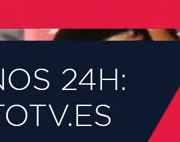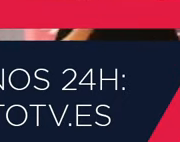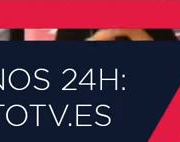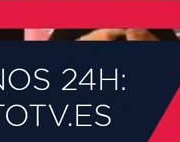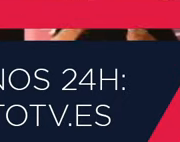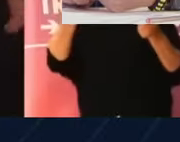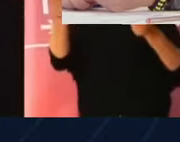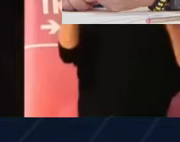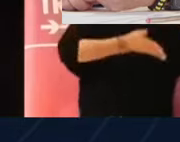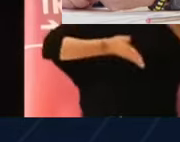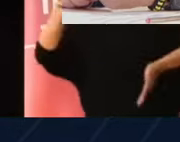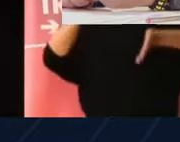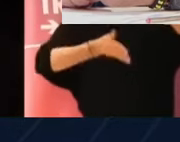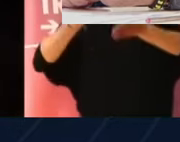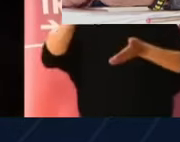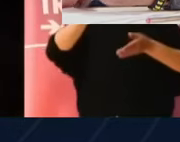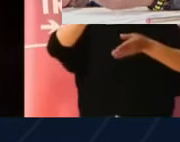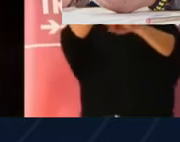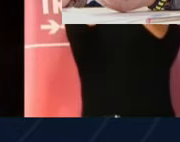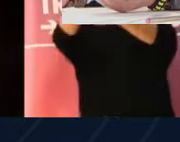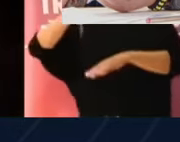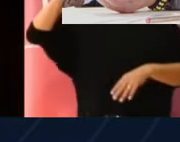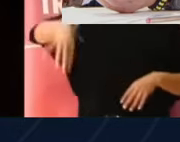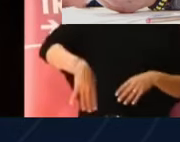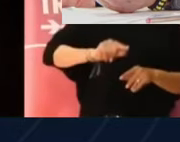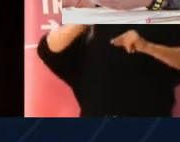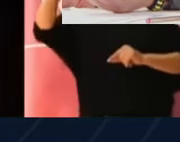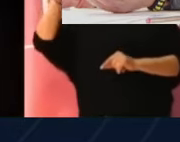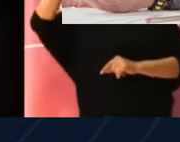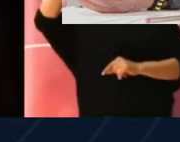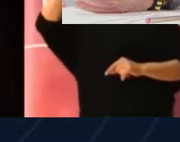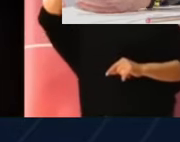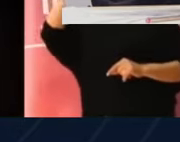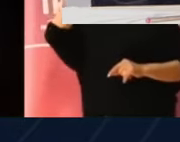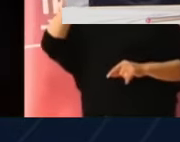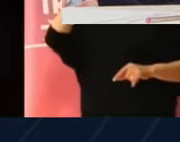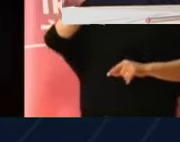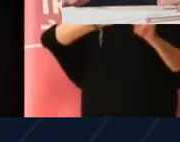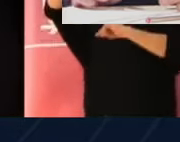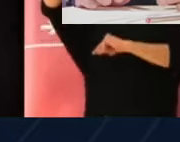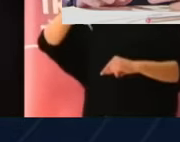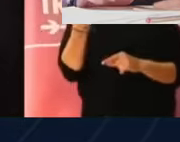uno de ellos era un guardia civil y otro era un mozo de escuadra. Hemos recuperado casas a 500 y pico policías. Me hace mucha gracia estos personajitos.